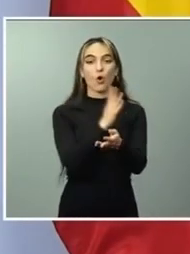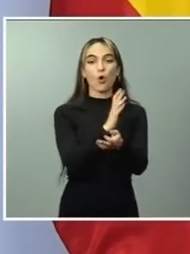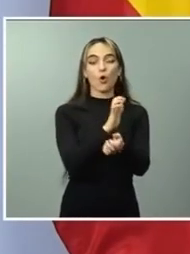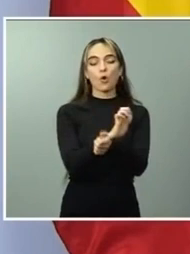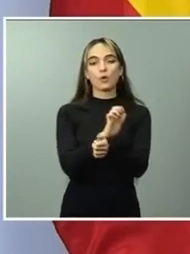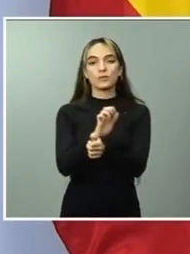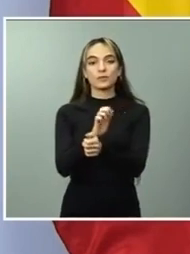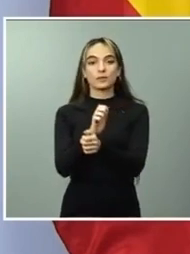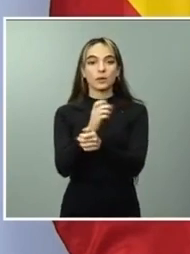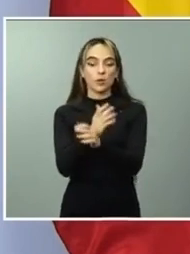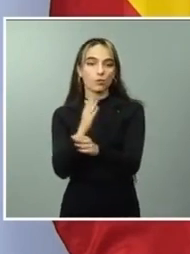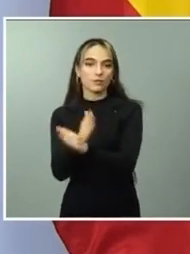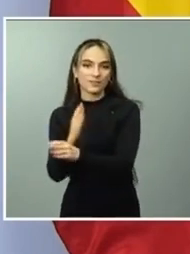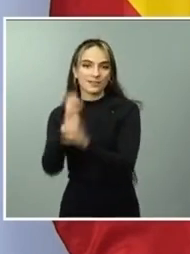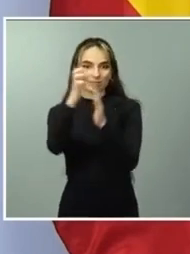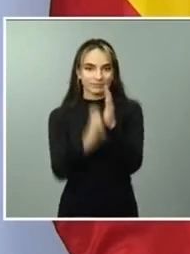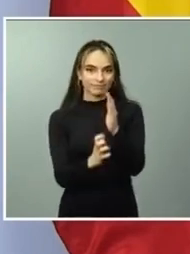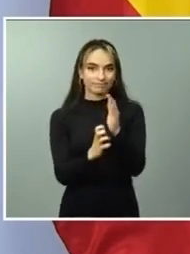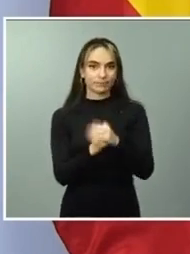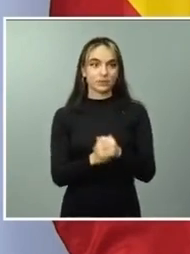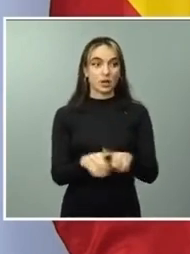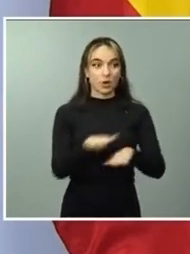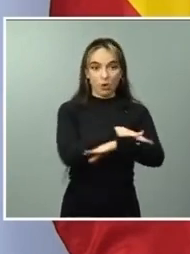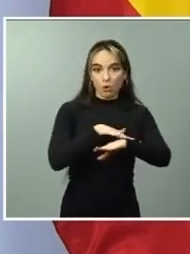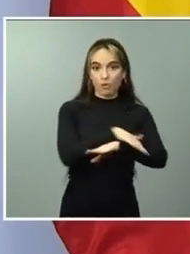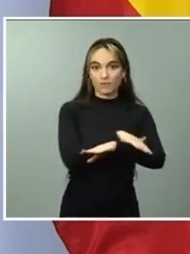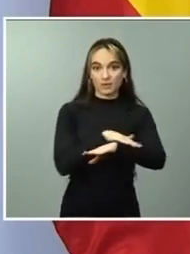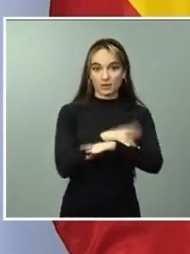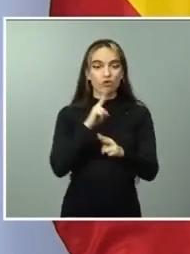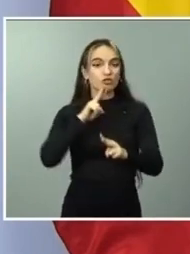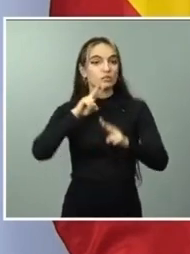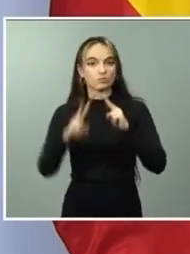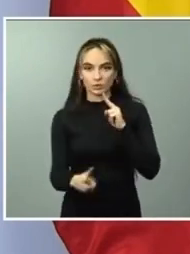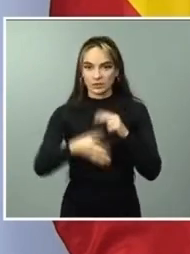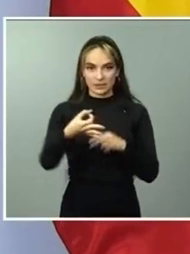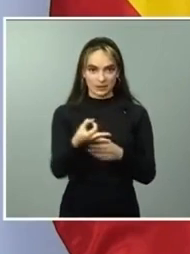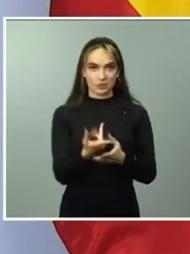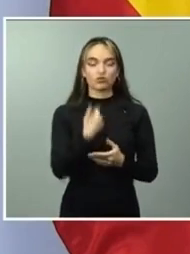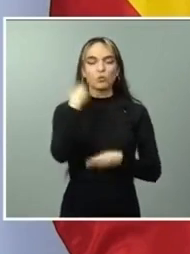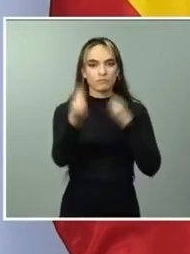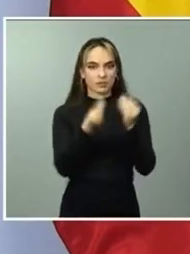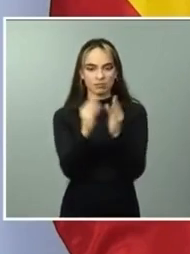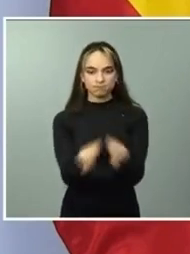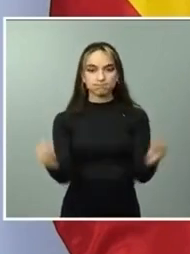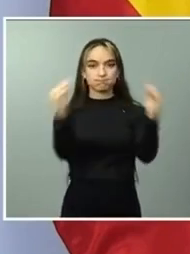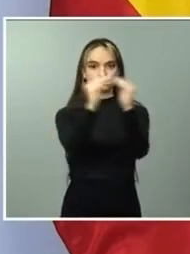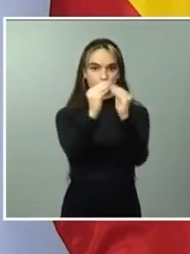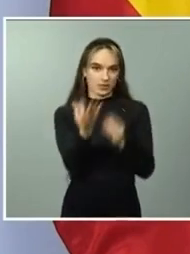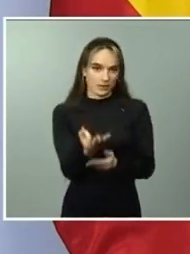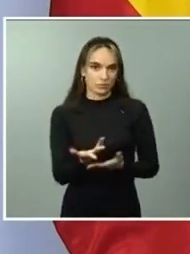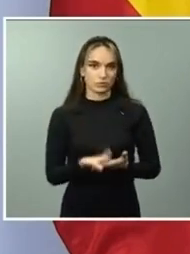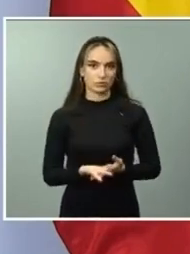exigen una respuesta como Gobierno. Creo que debería ser una respuesta unitaria y que, además, nos permita preservar el